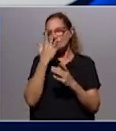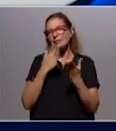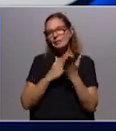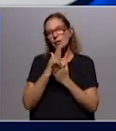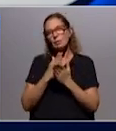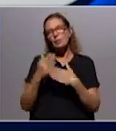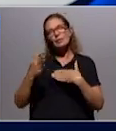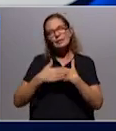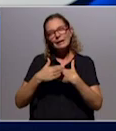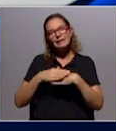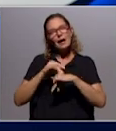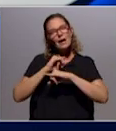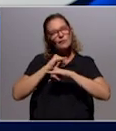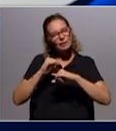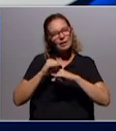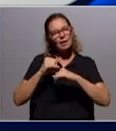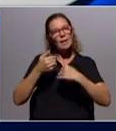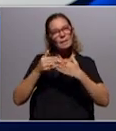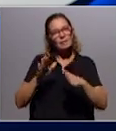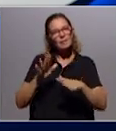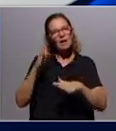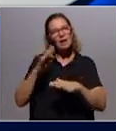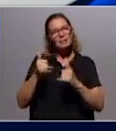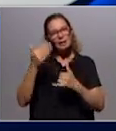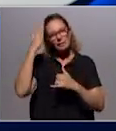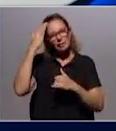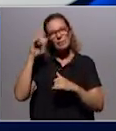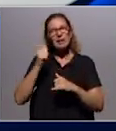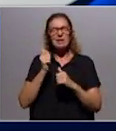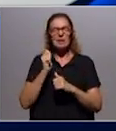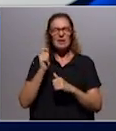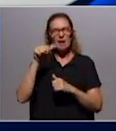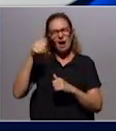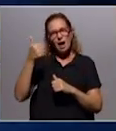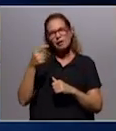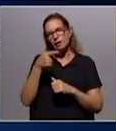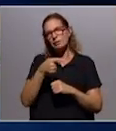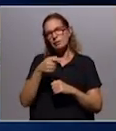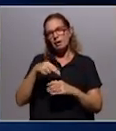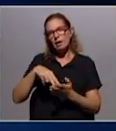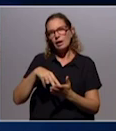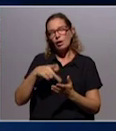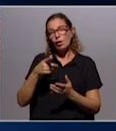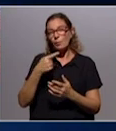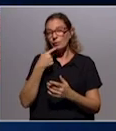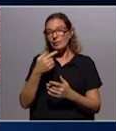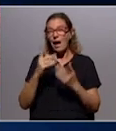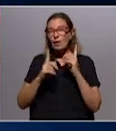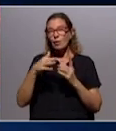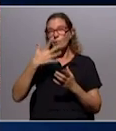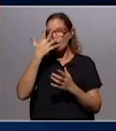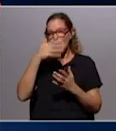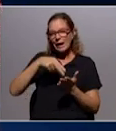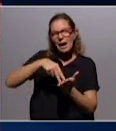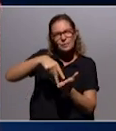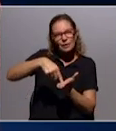se empiezan a acercar las etapas de definición empiezan ya se sabe quién gana o fulano camino que es un término muy carnavalero que quiere decir que